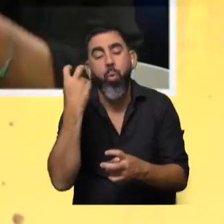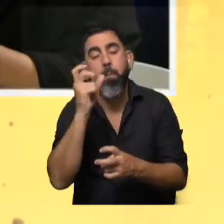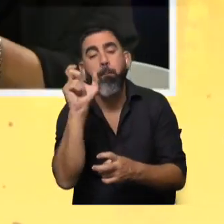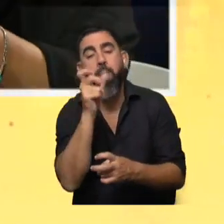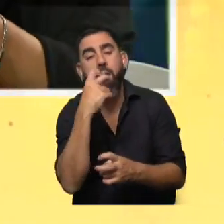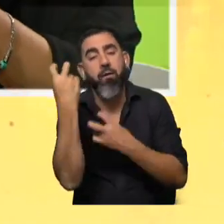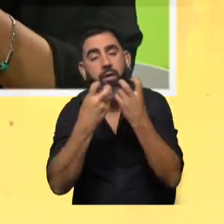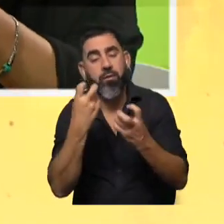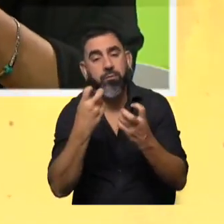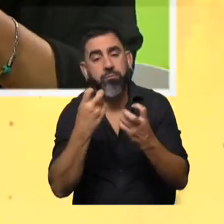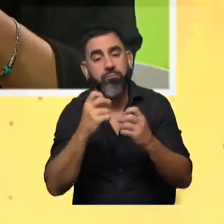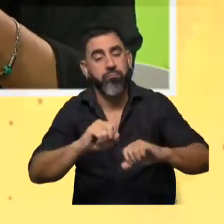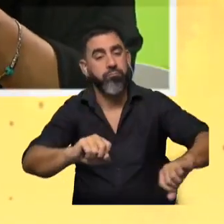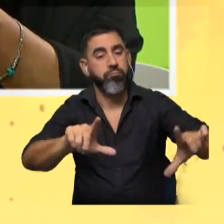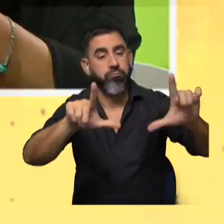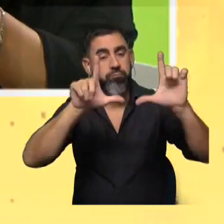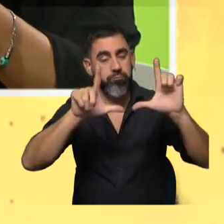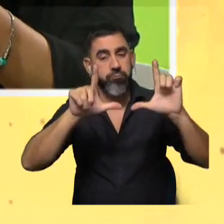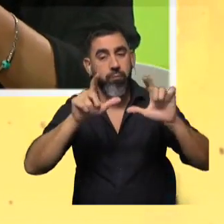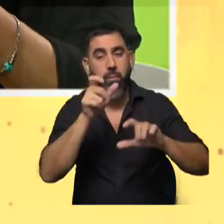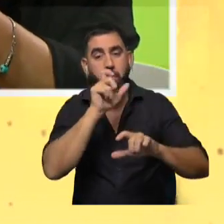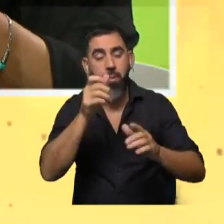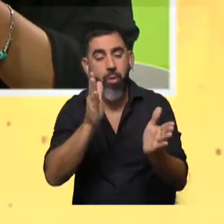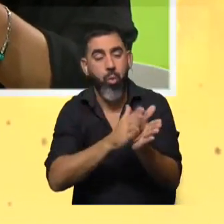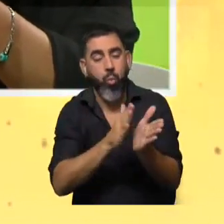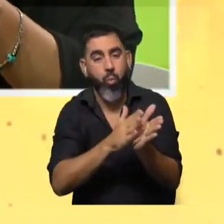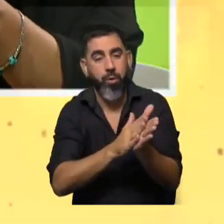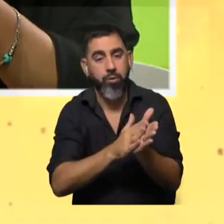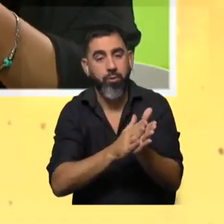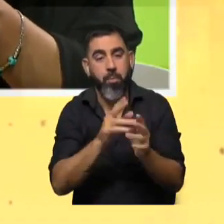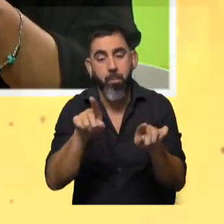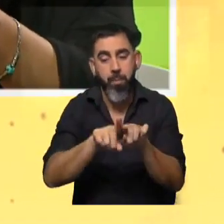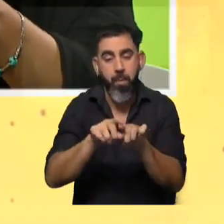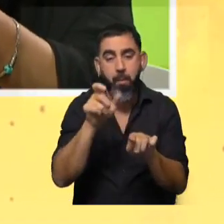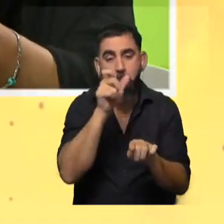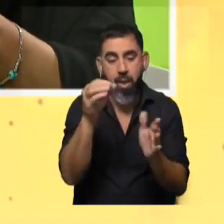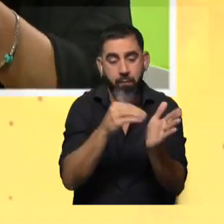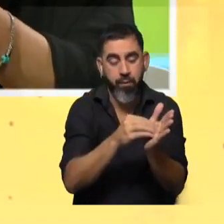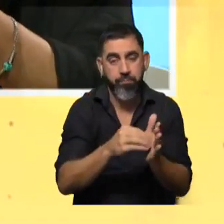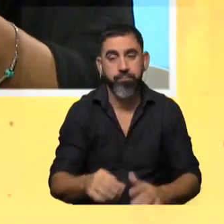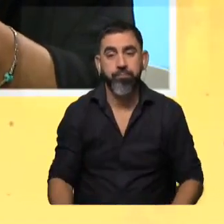y devuelve imágenes, ¿sí?, documentos donde encontró que esa palabra